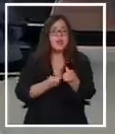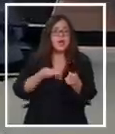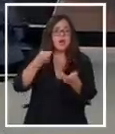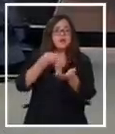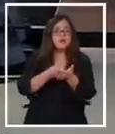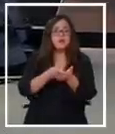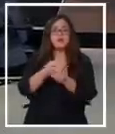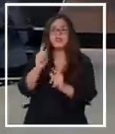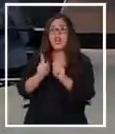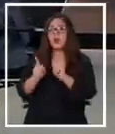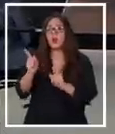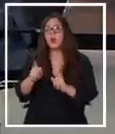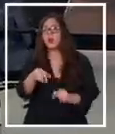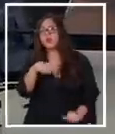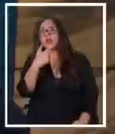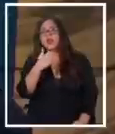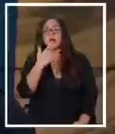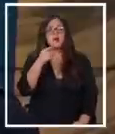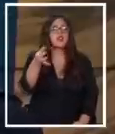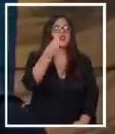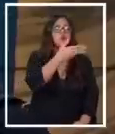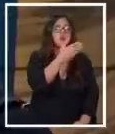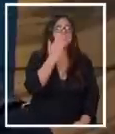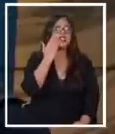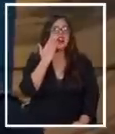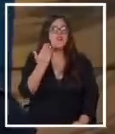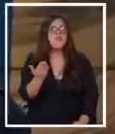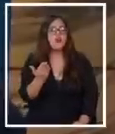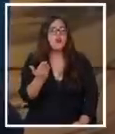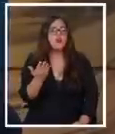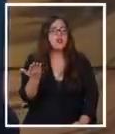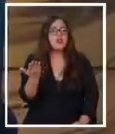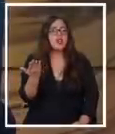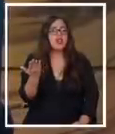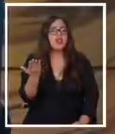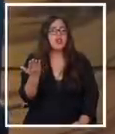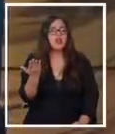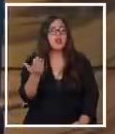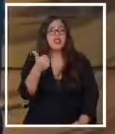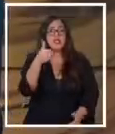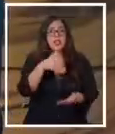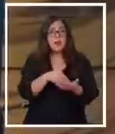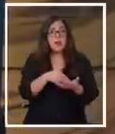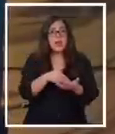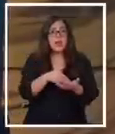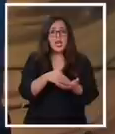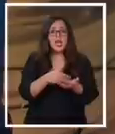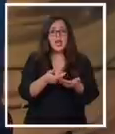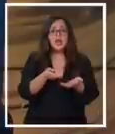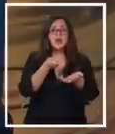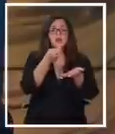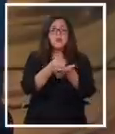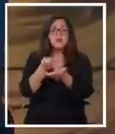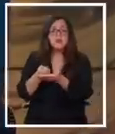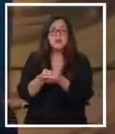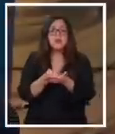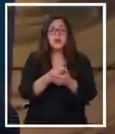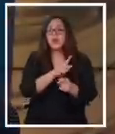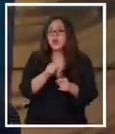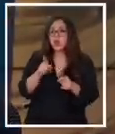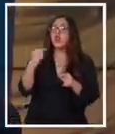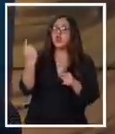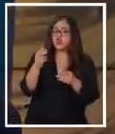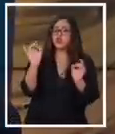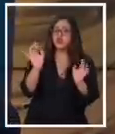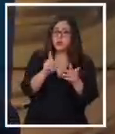caricaturizado algunos dicen ustedes están dando un bono de 6 mil pesos no señor nosotros estamos dando un bono de 6 mil pesos nosotros estamos re ajustadas nosotros